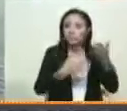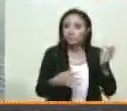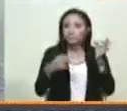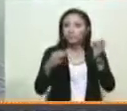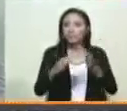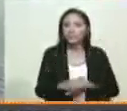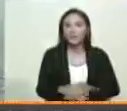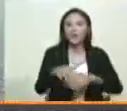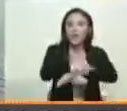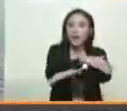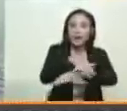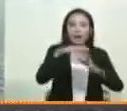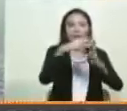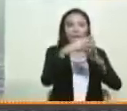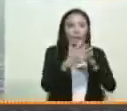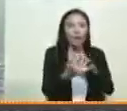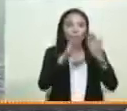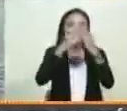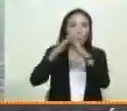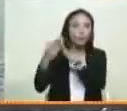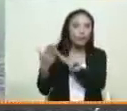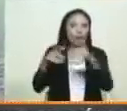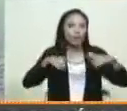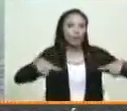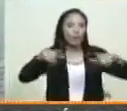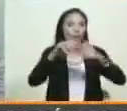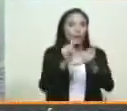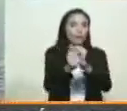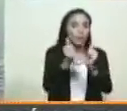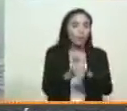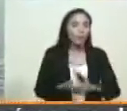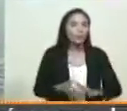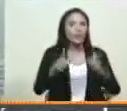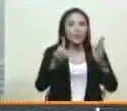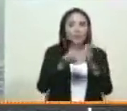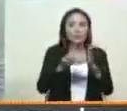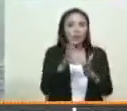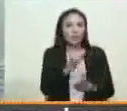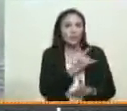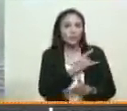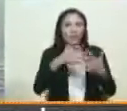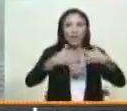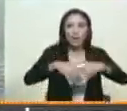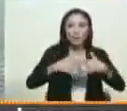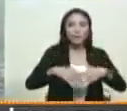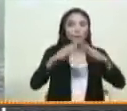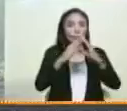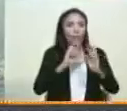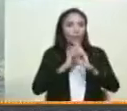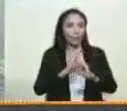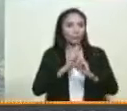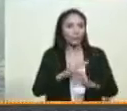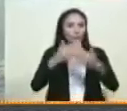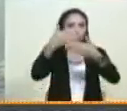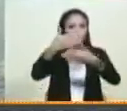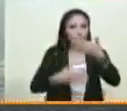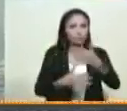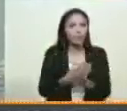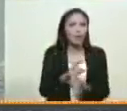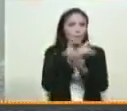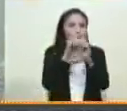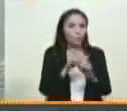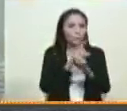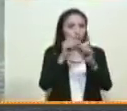la calle, en la cancha, en el liceo, en la universidad, en la fábrica, en el centro de trabajo.